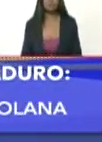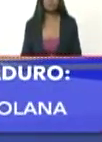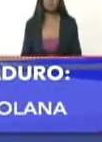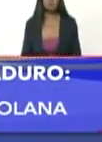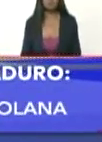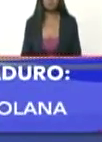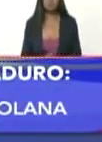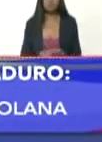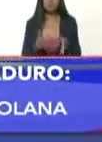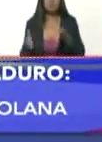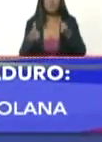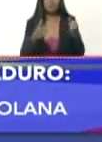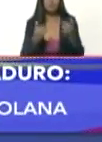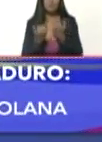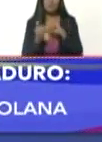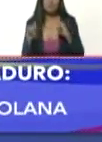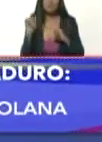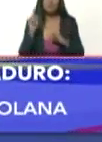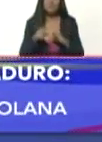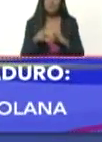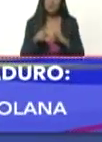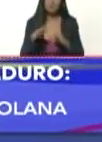Porque el camino independiente,